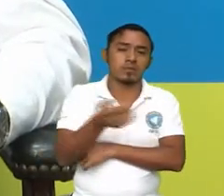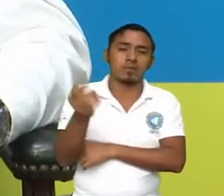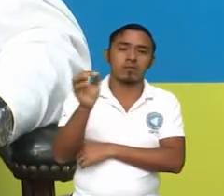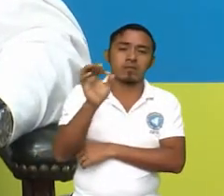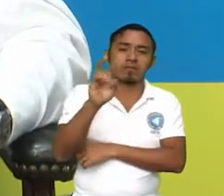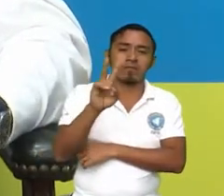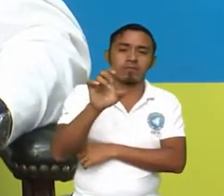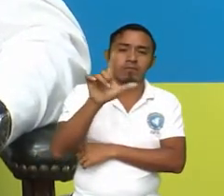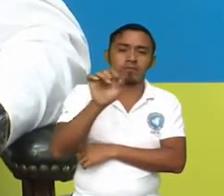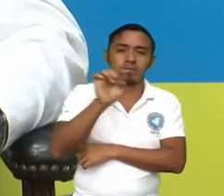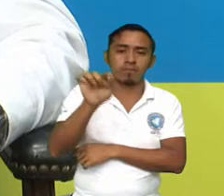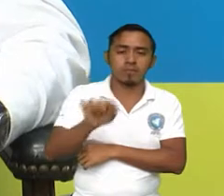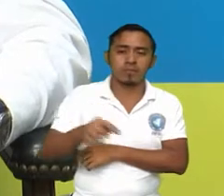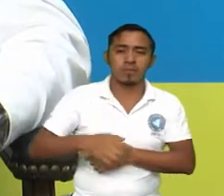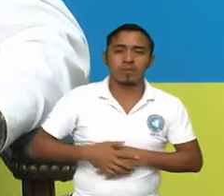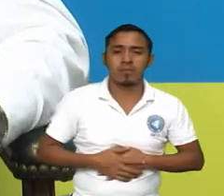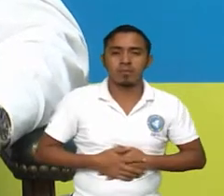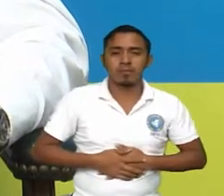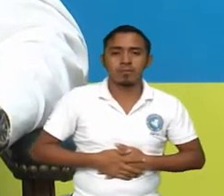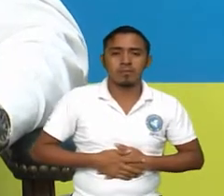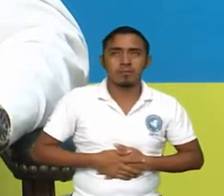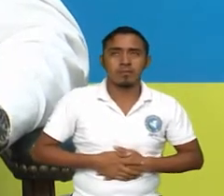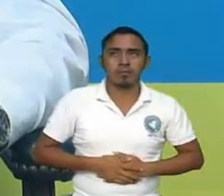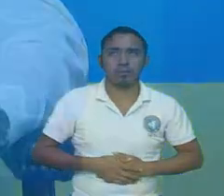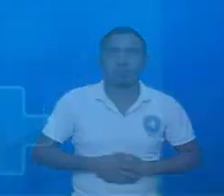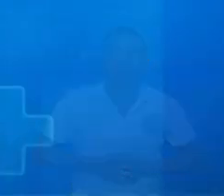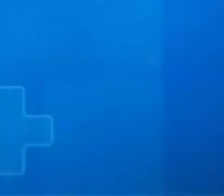vélez para ya aquí en managua y harrison